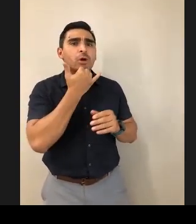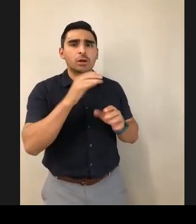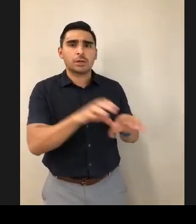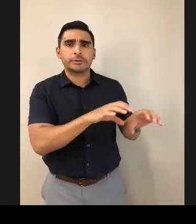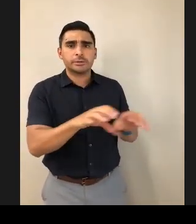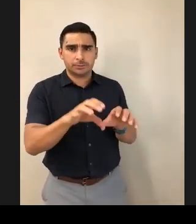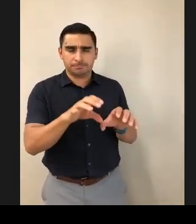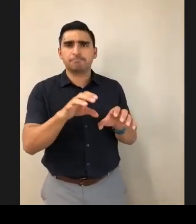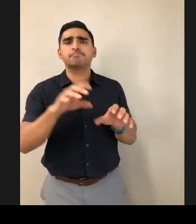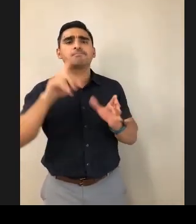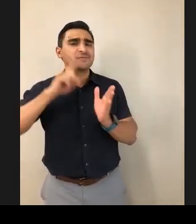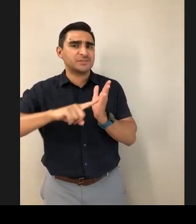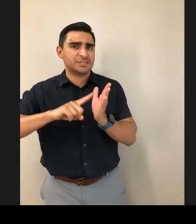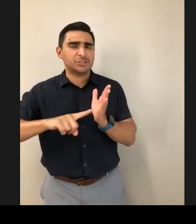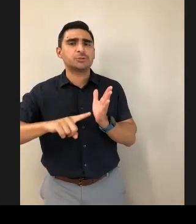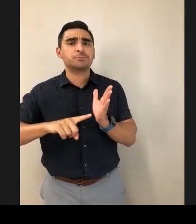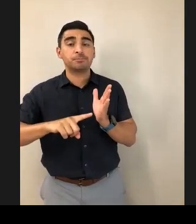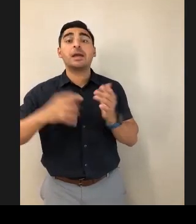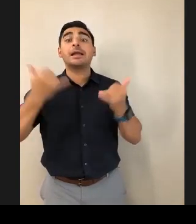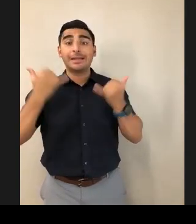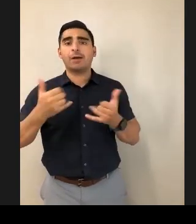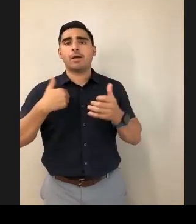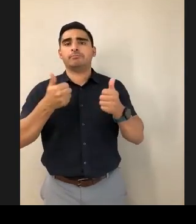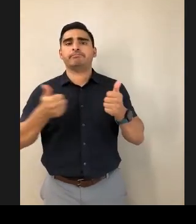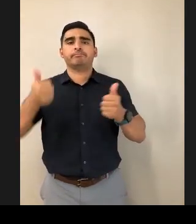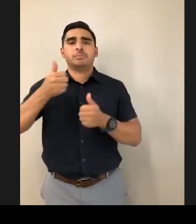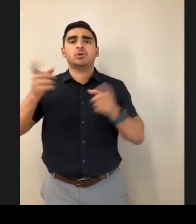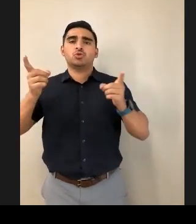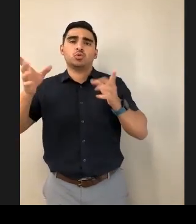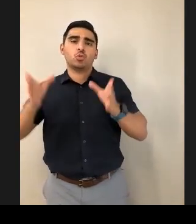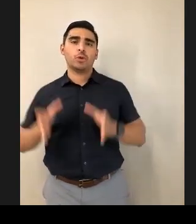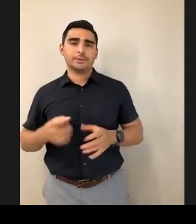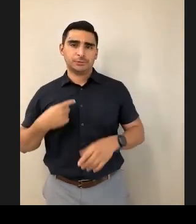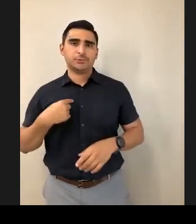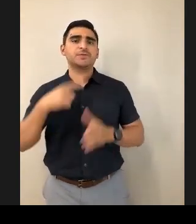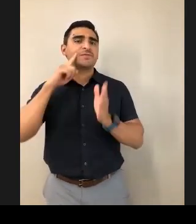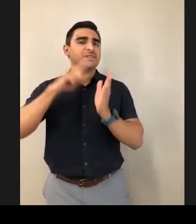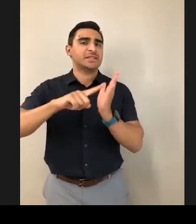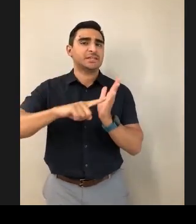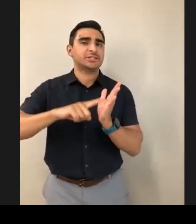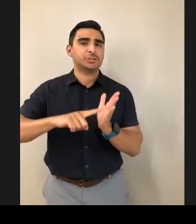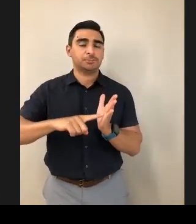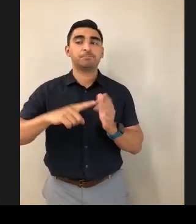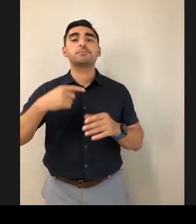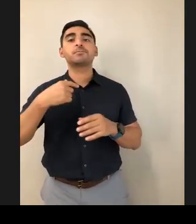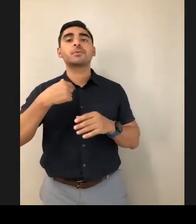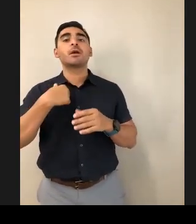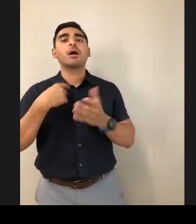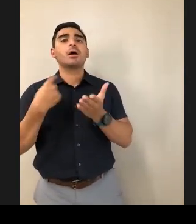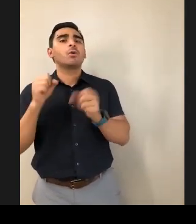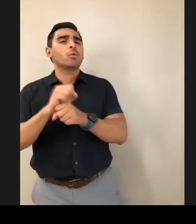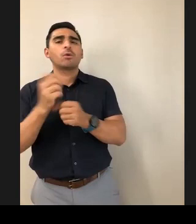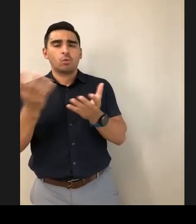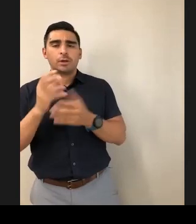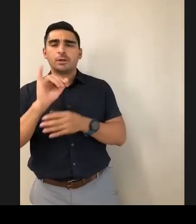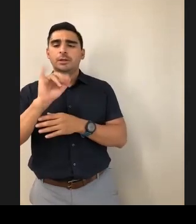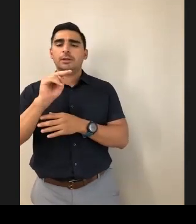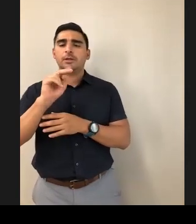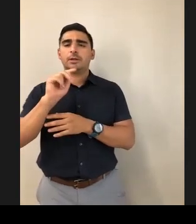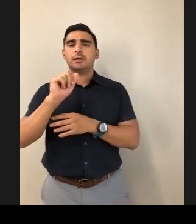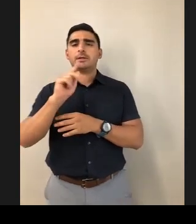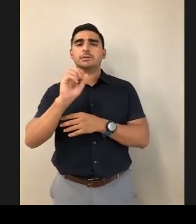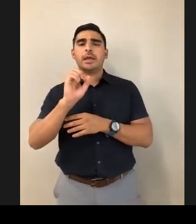malconducta en investigaciones. Ahora yo soy directora de investigaciones. Yo soy gerente de